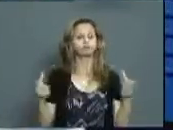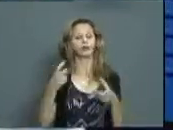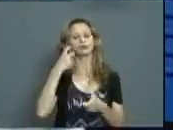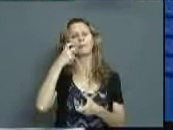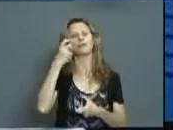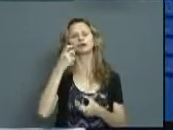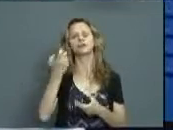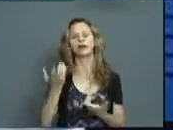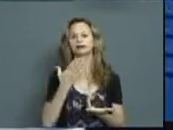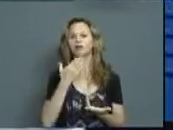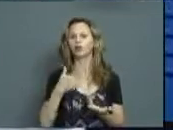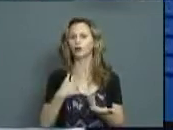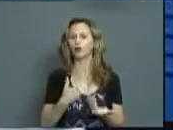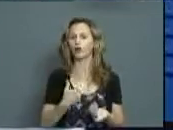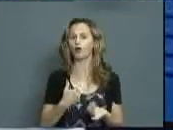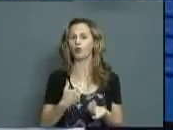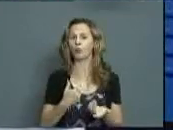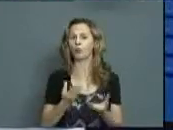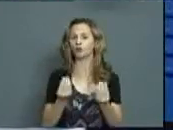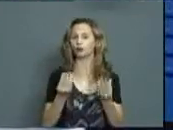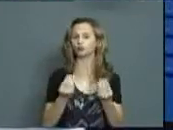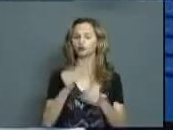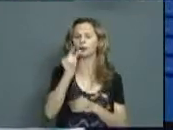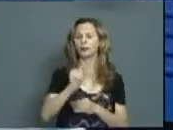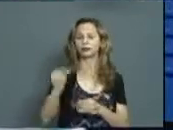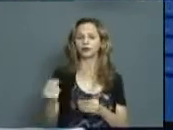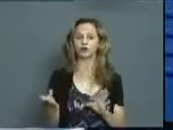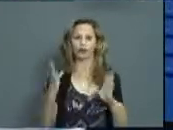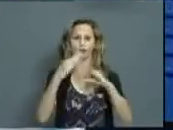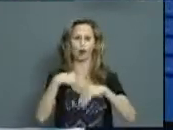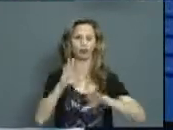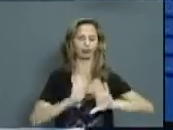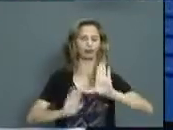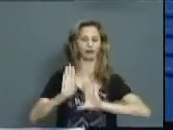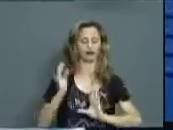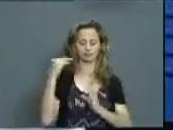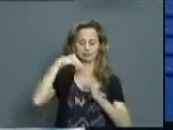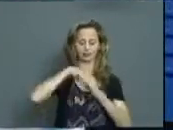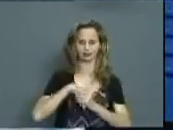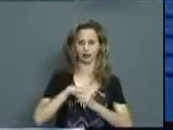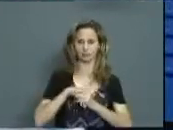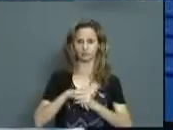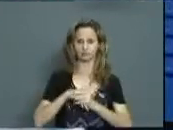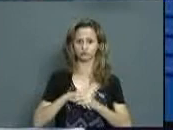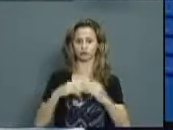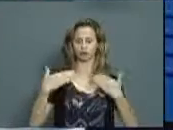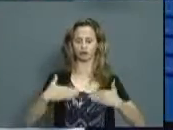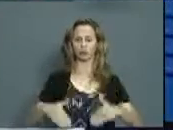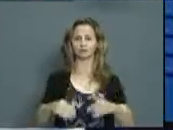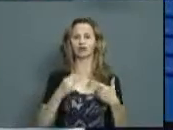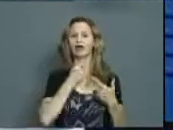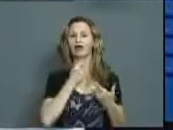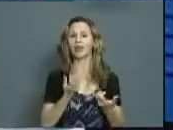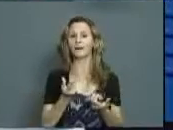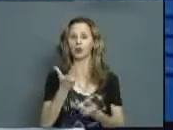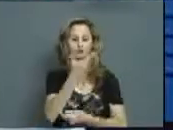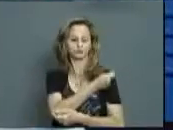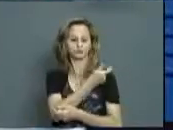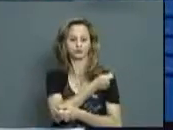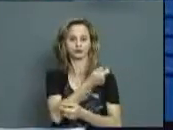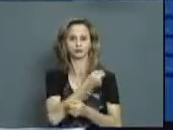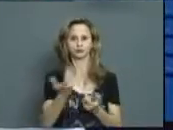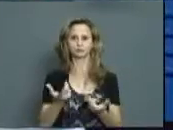grande de personas susceptibles que hay. En la medida que se disminuye el número de susceptibles, la enfermedad debe ir disminuyendo, incluso